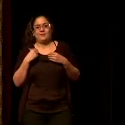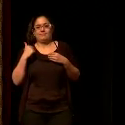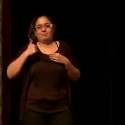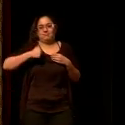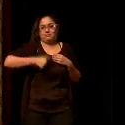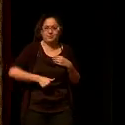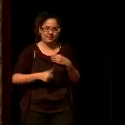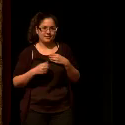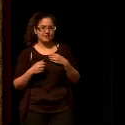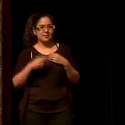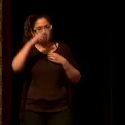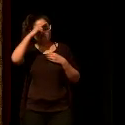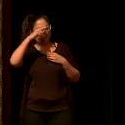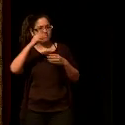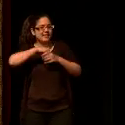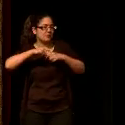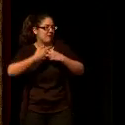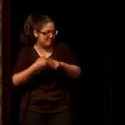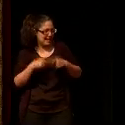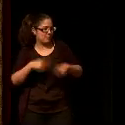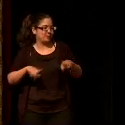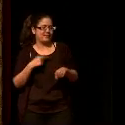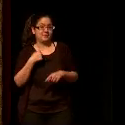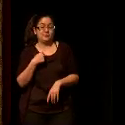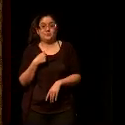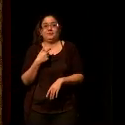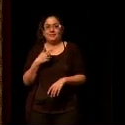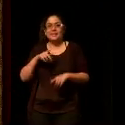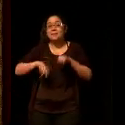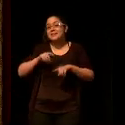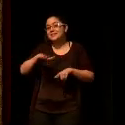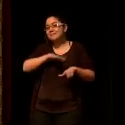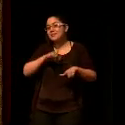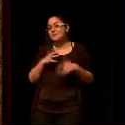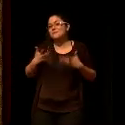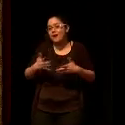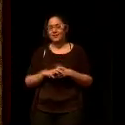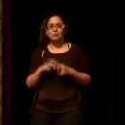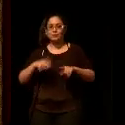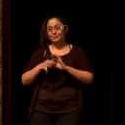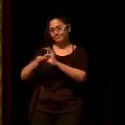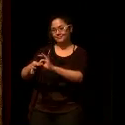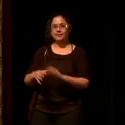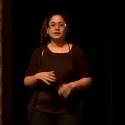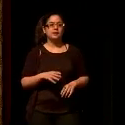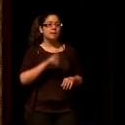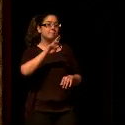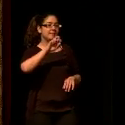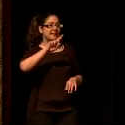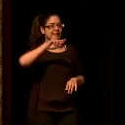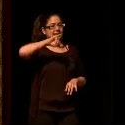cómo nos situamos y en qué espacios nos situamos periplos en concierto para nosotras